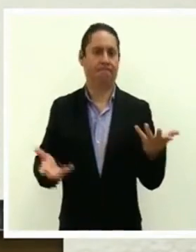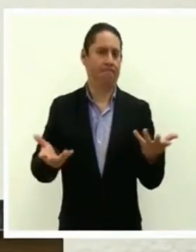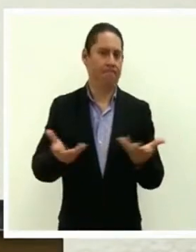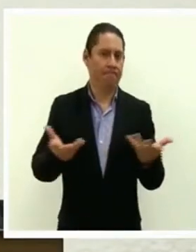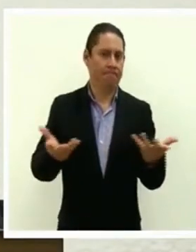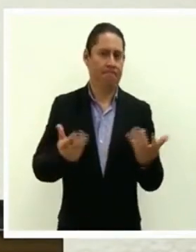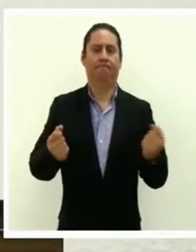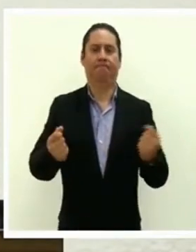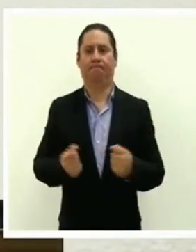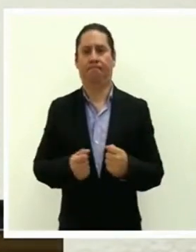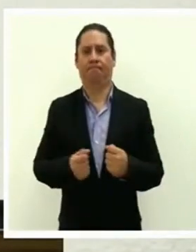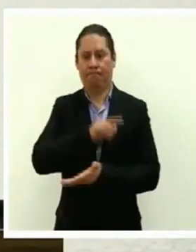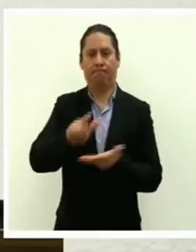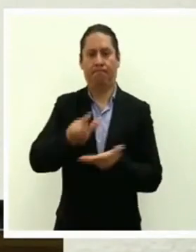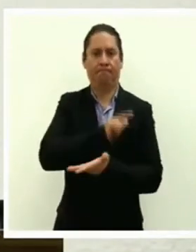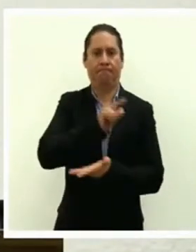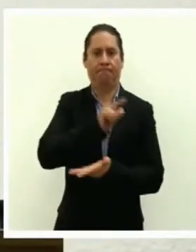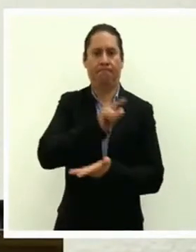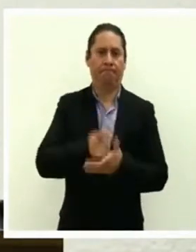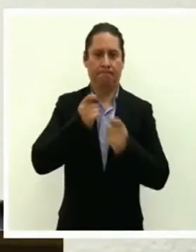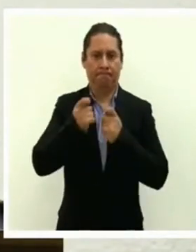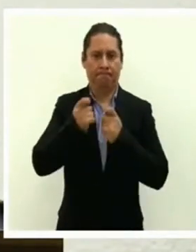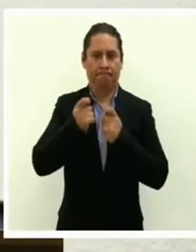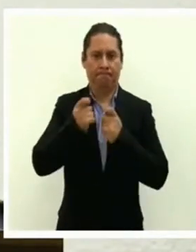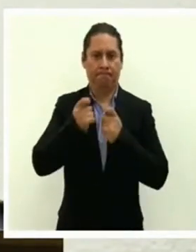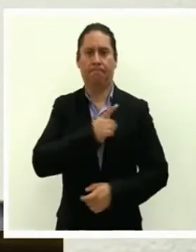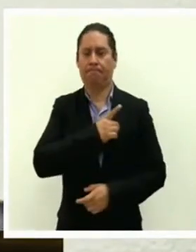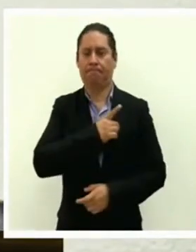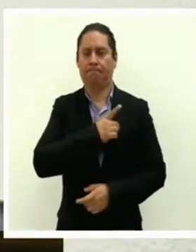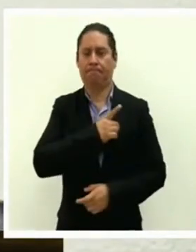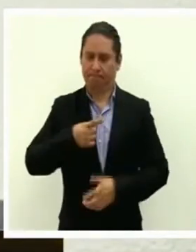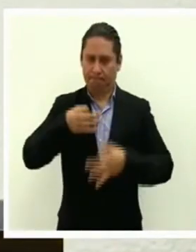conforme al principio de legalidad en el entendido que se debe